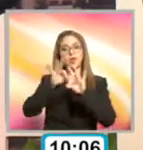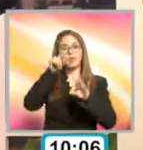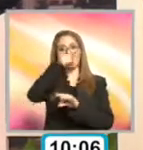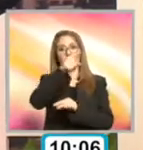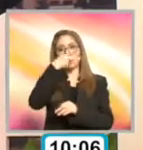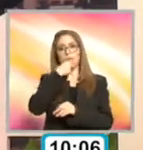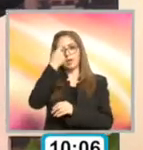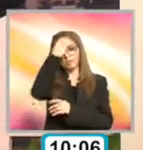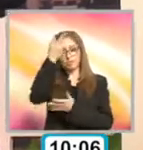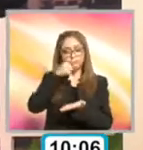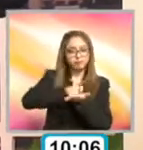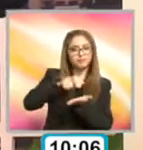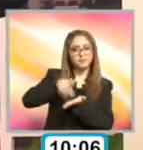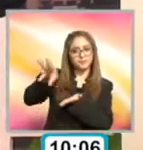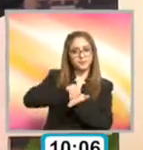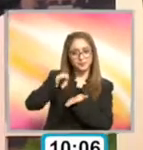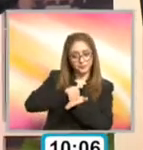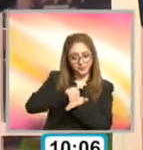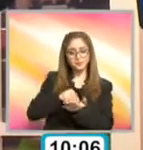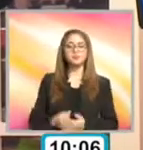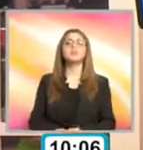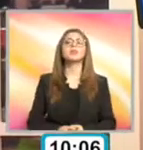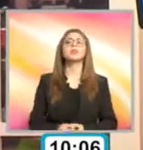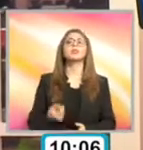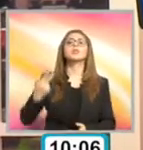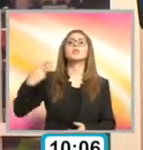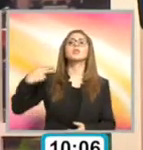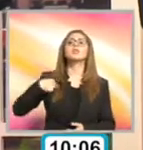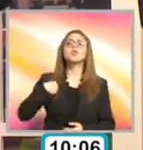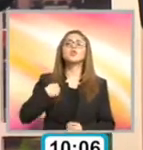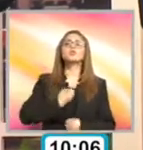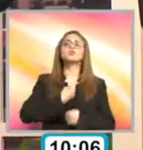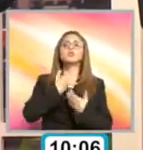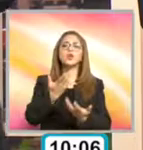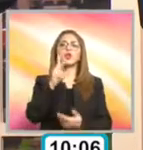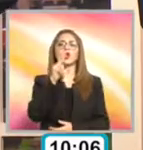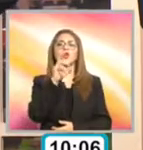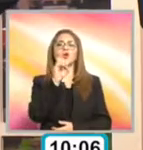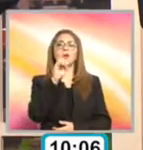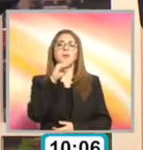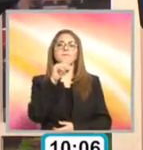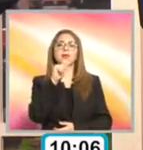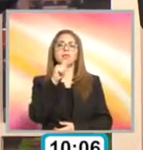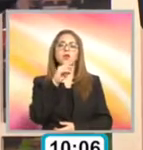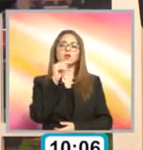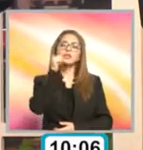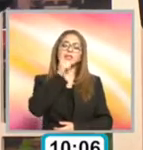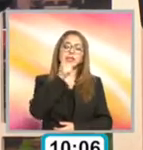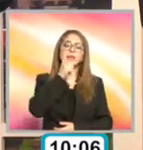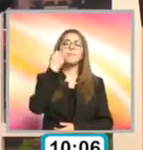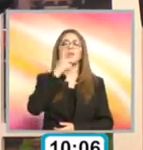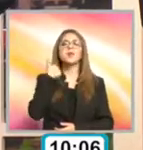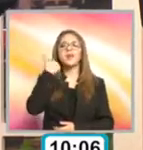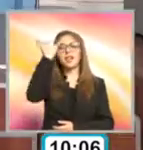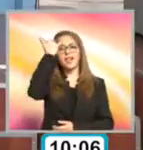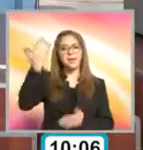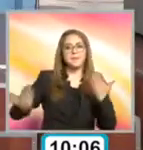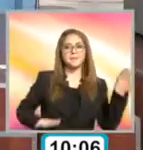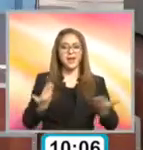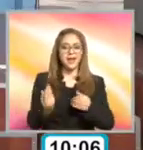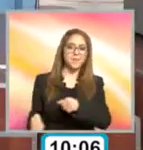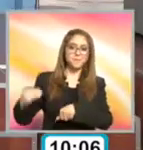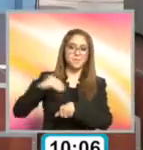ya como somos muy románticos, mis composiciones son muy románticas, Ajá. quise hacer algo más movidito, más para bailar. Muy bien. Oye, tu